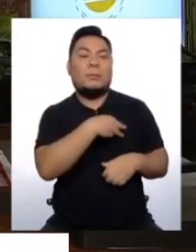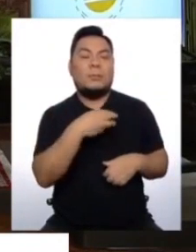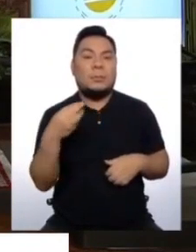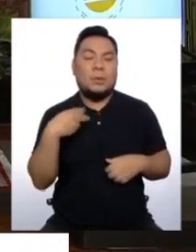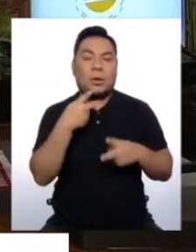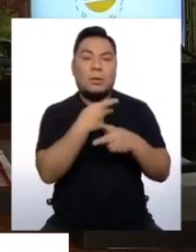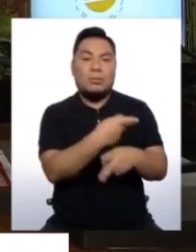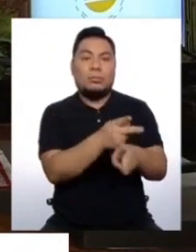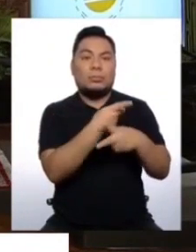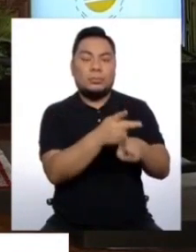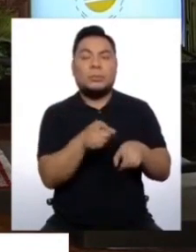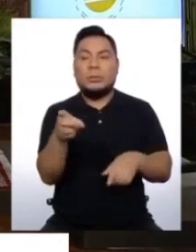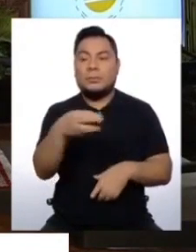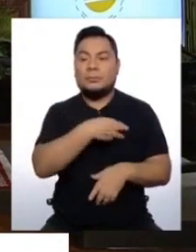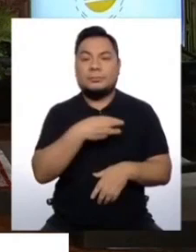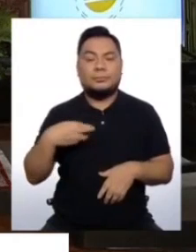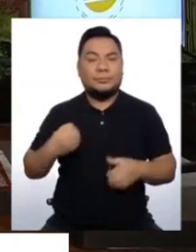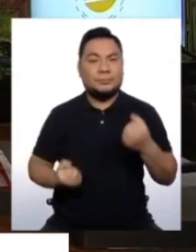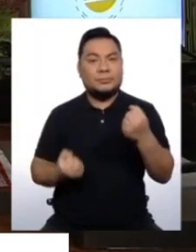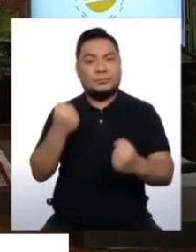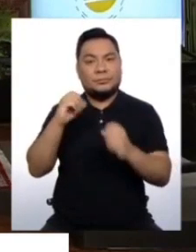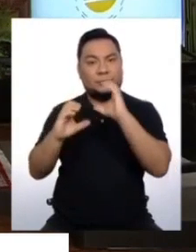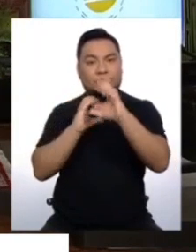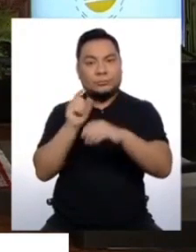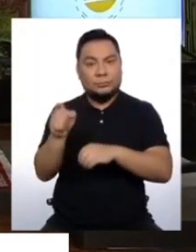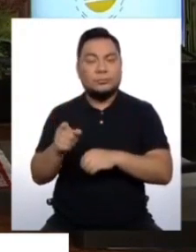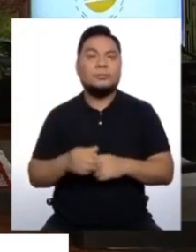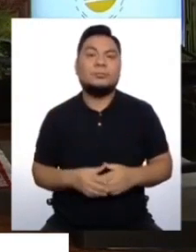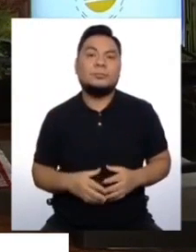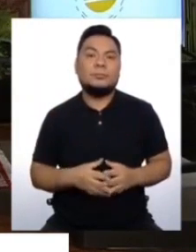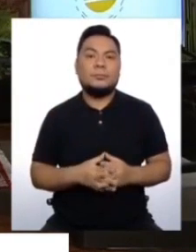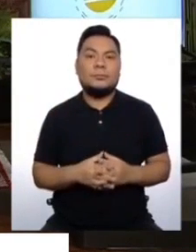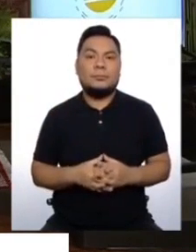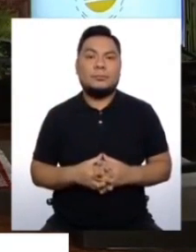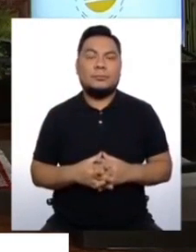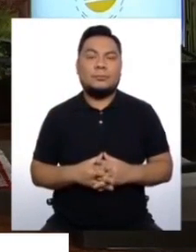de Producción y el ministro de Transportes y Comunicaciones.